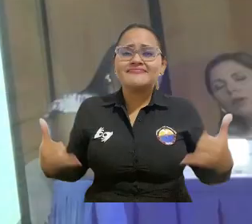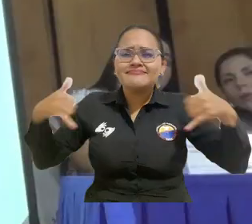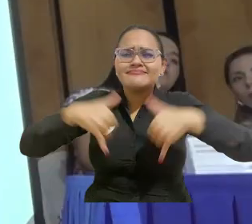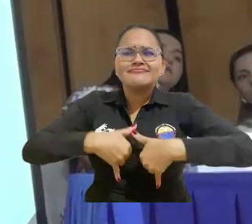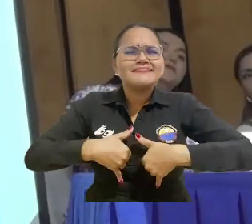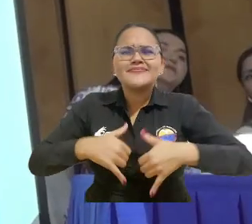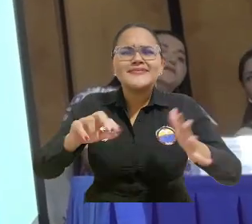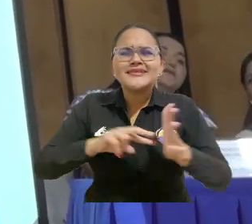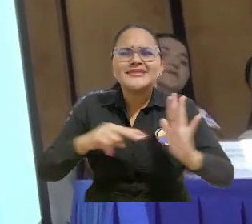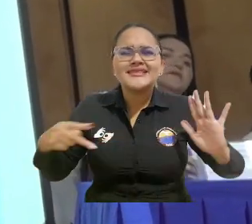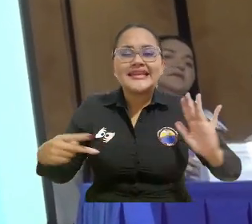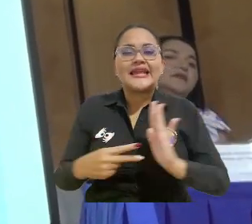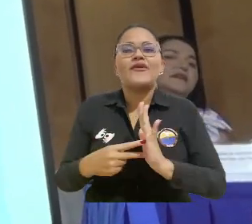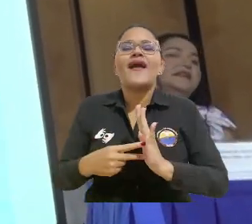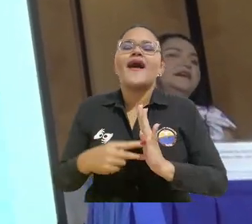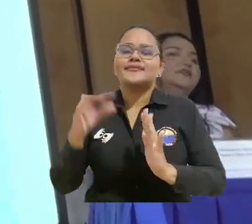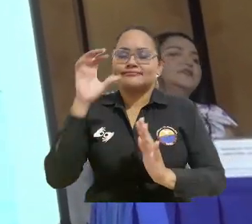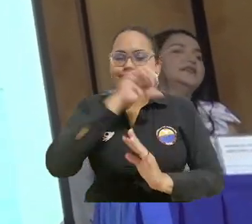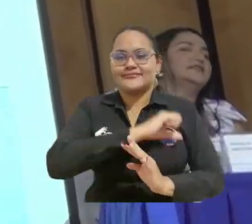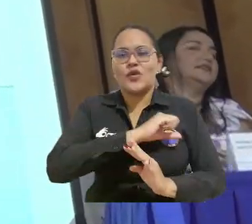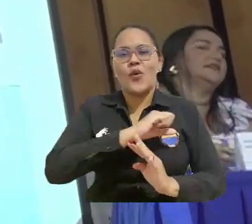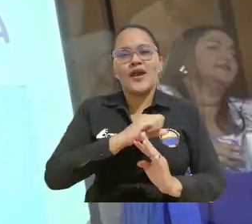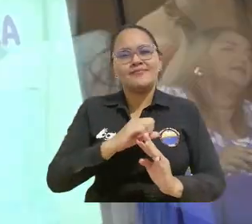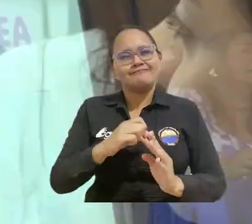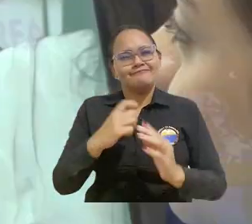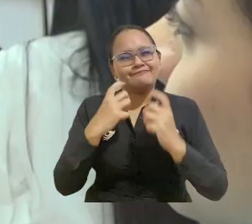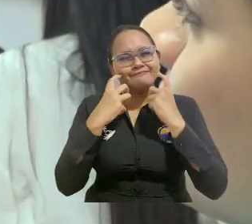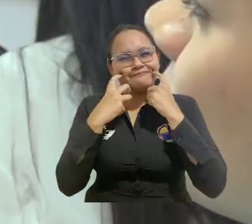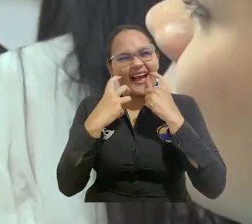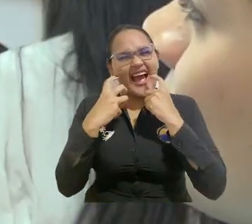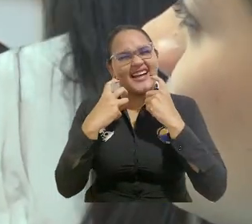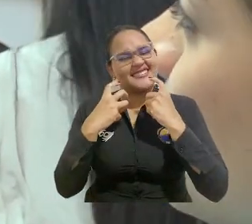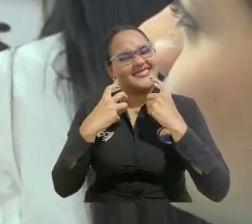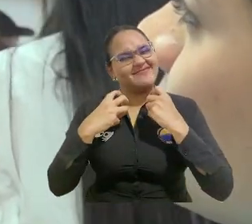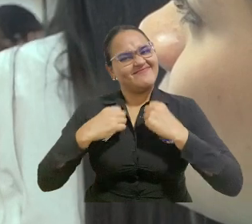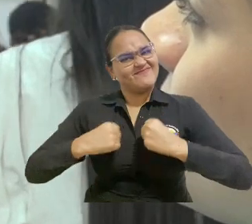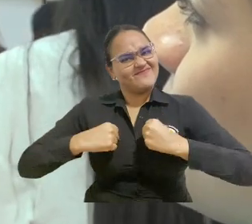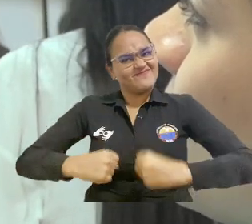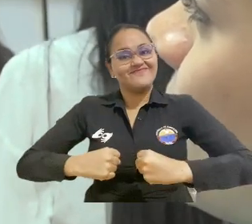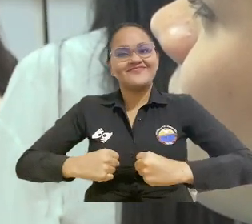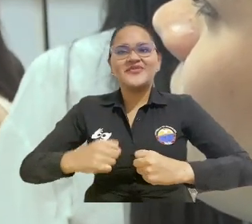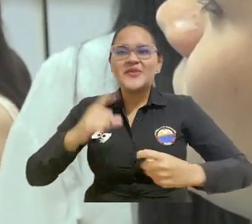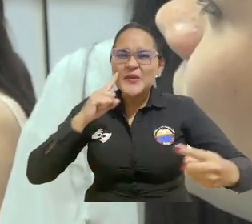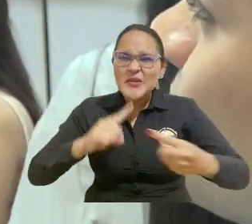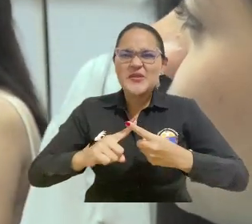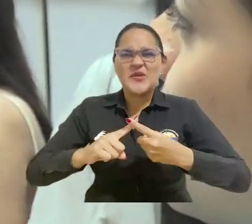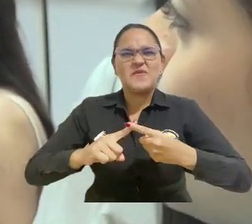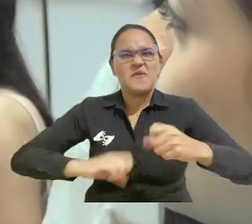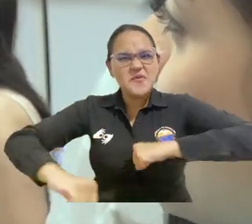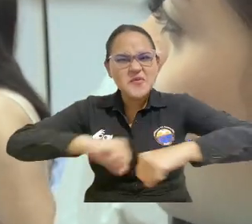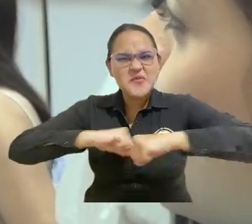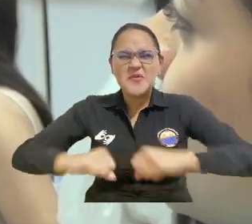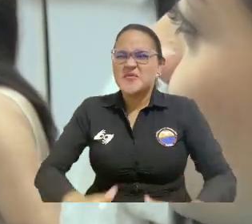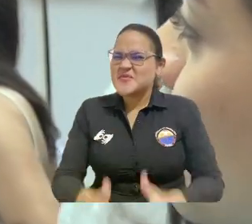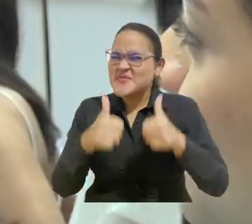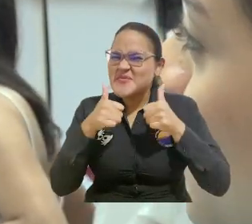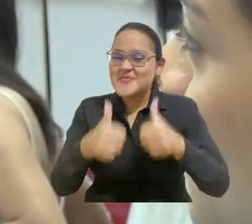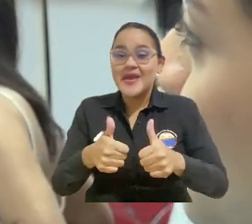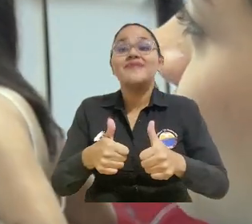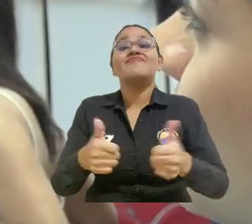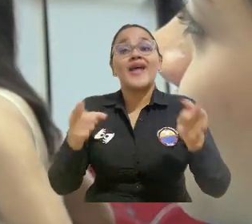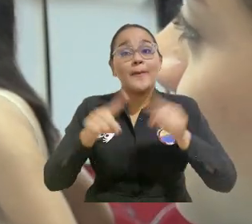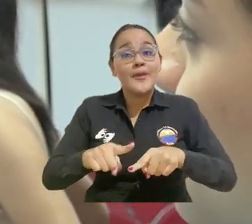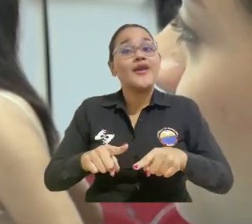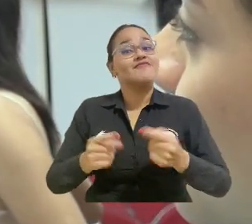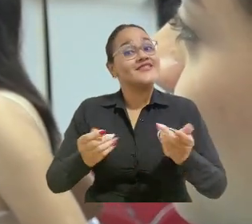La bata para mí significa un símbolo de grandeza, significa que vamos a hacer las cosas súper bien, también